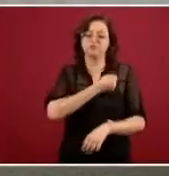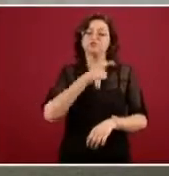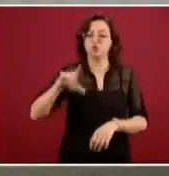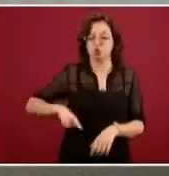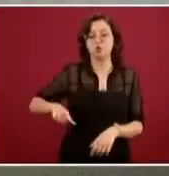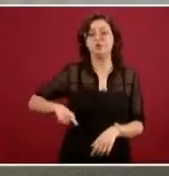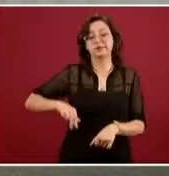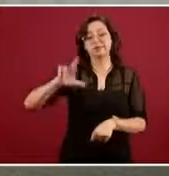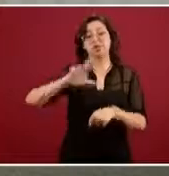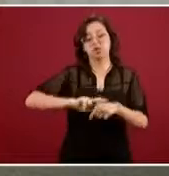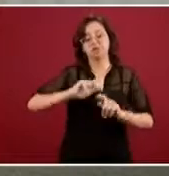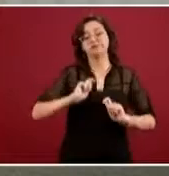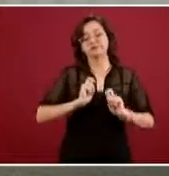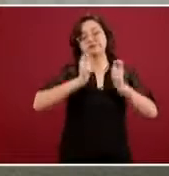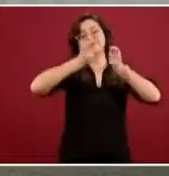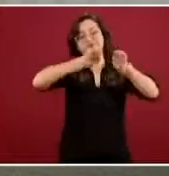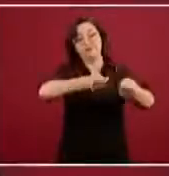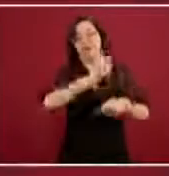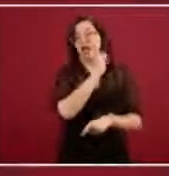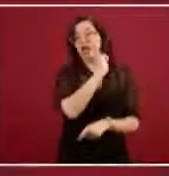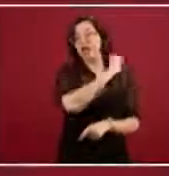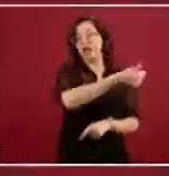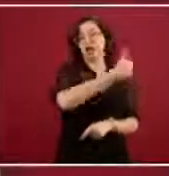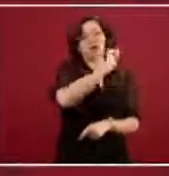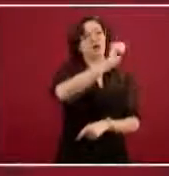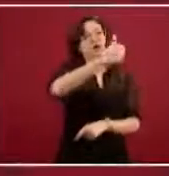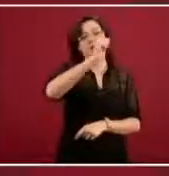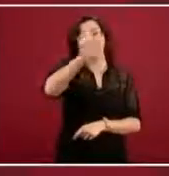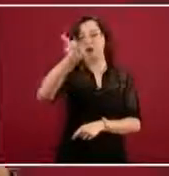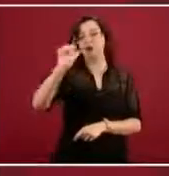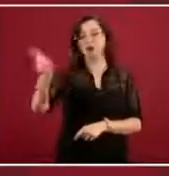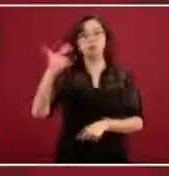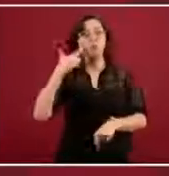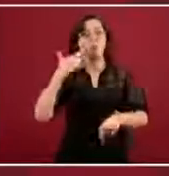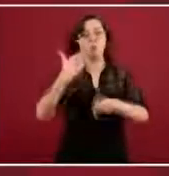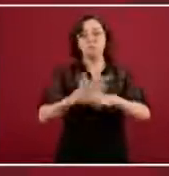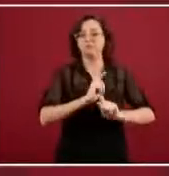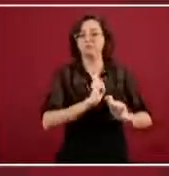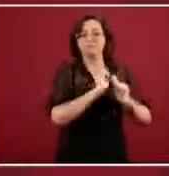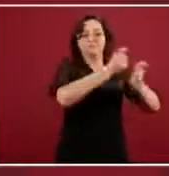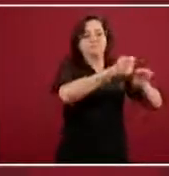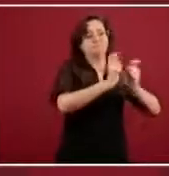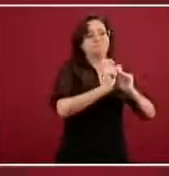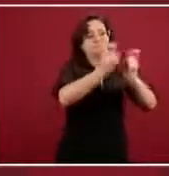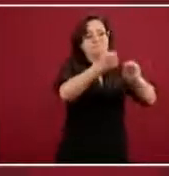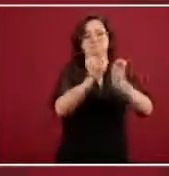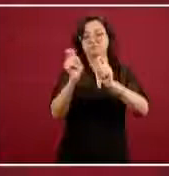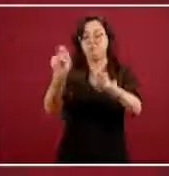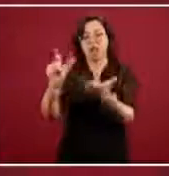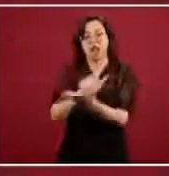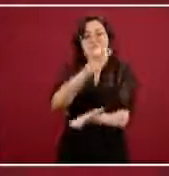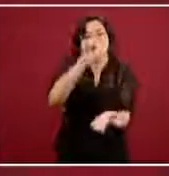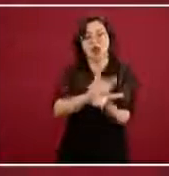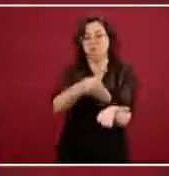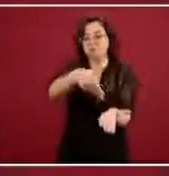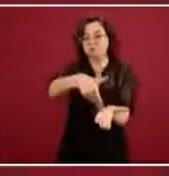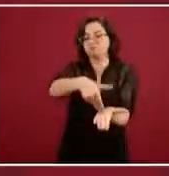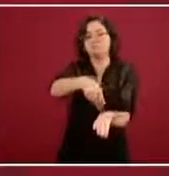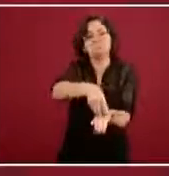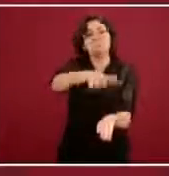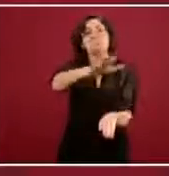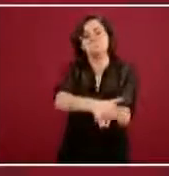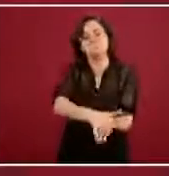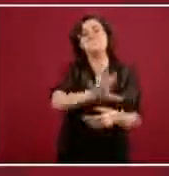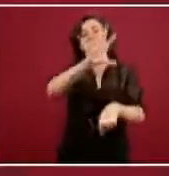estatales. Entonces, efectivamente, a cada quien le corresponde un ámbito de competencia, como se define en la ley, y la ley lo que define